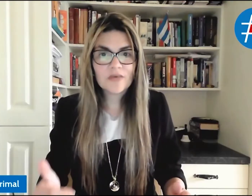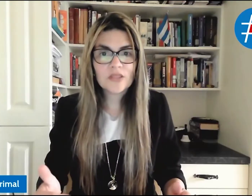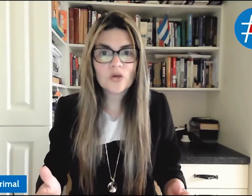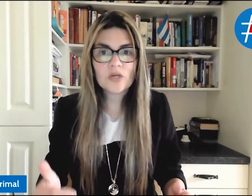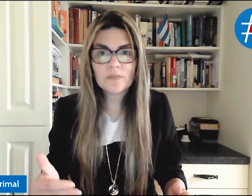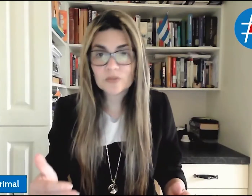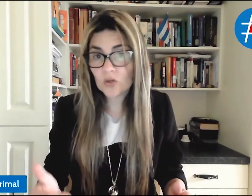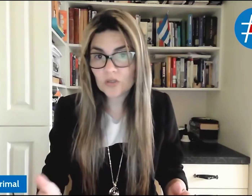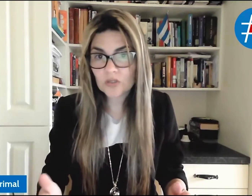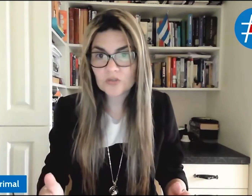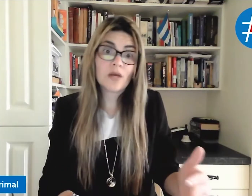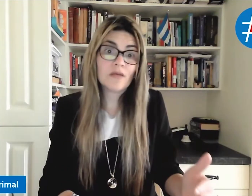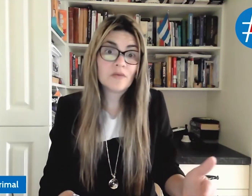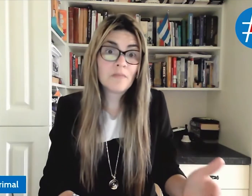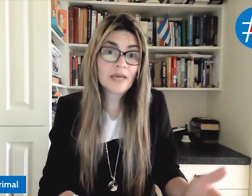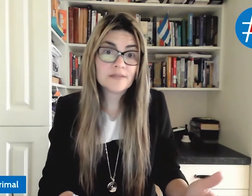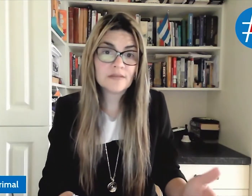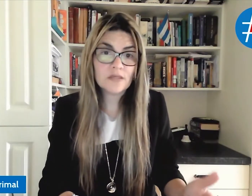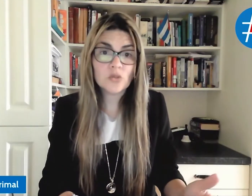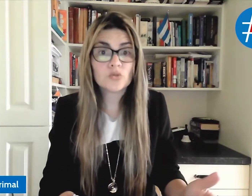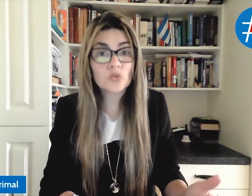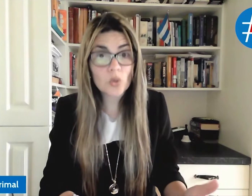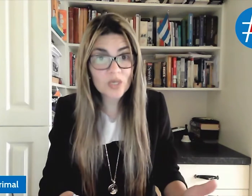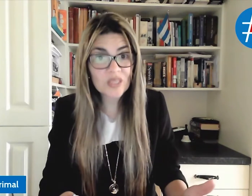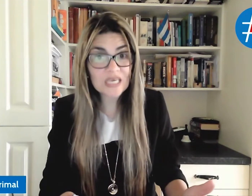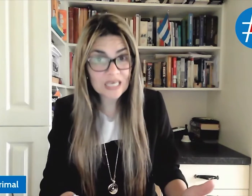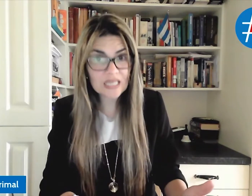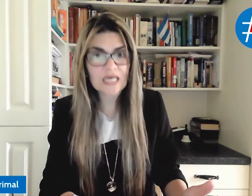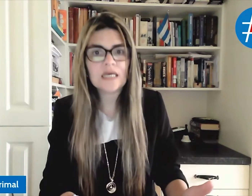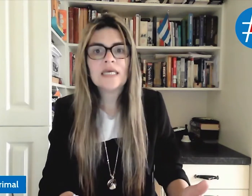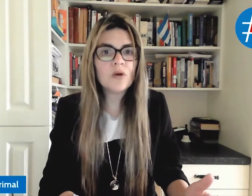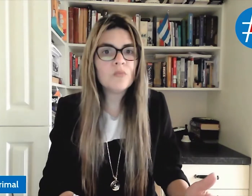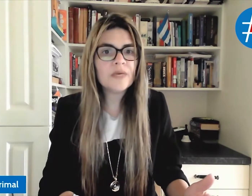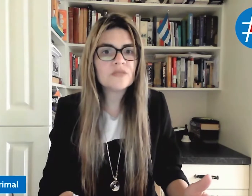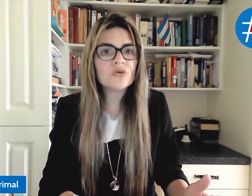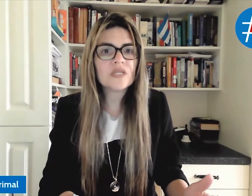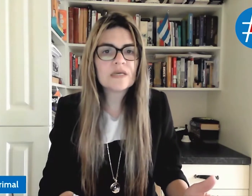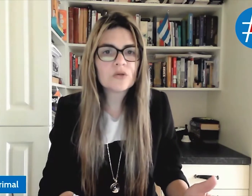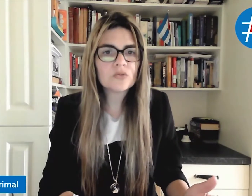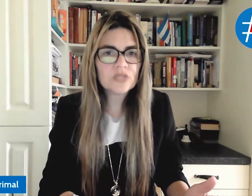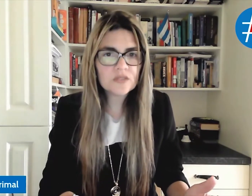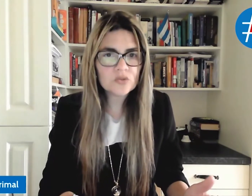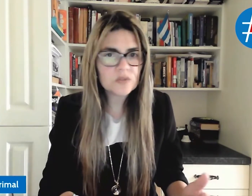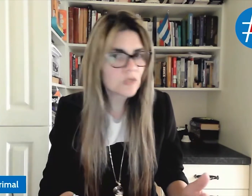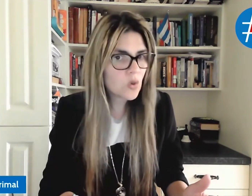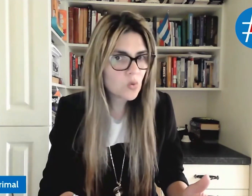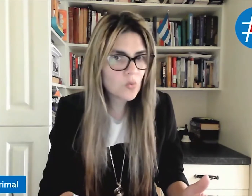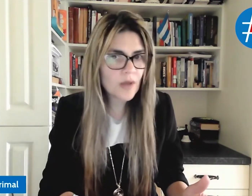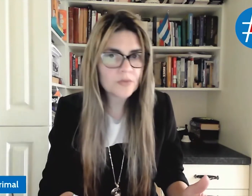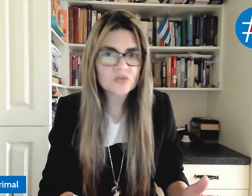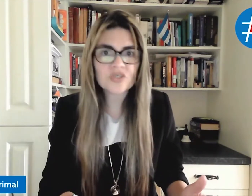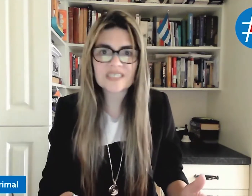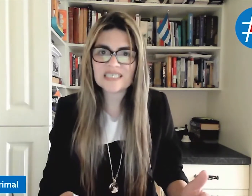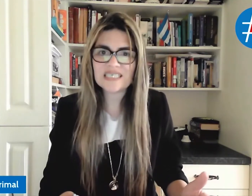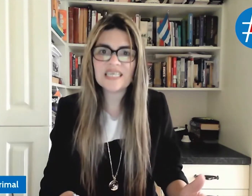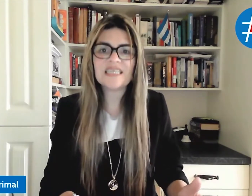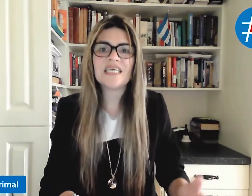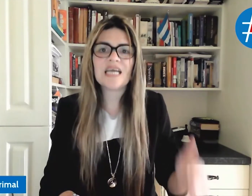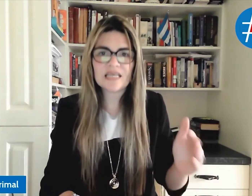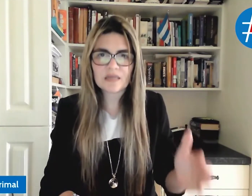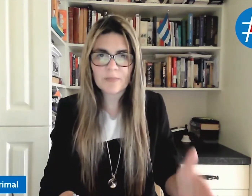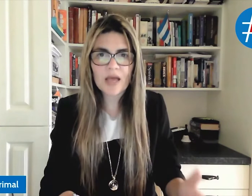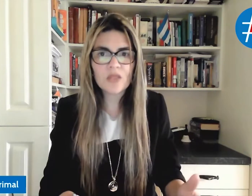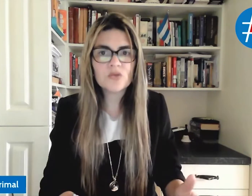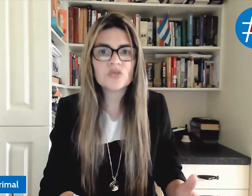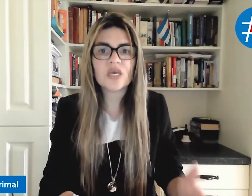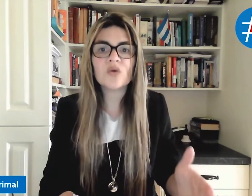Averías y eventos climatológicos cada vez más extendidos, toques de queda, un aumento del descontento entre los cubanos que se